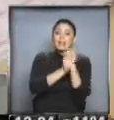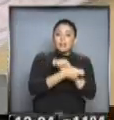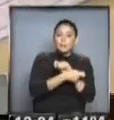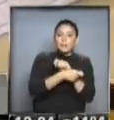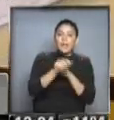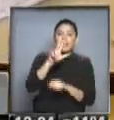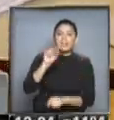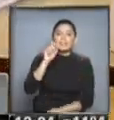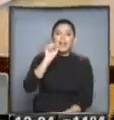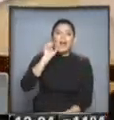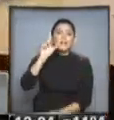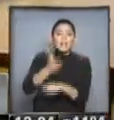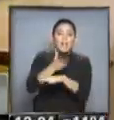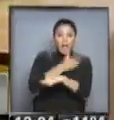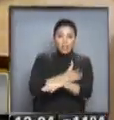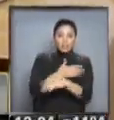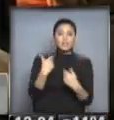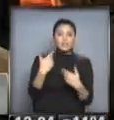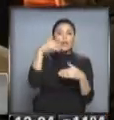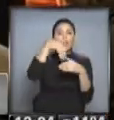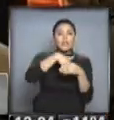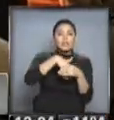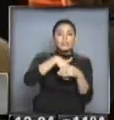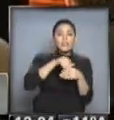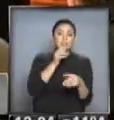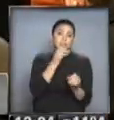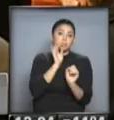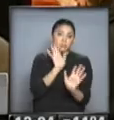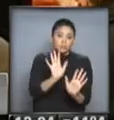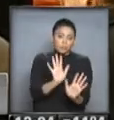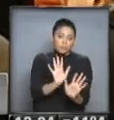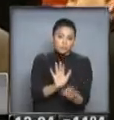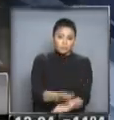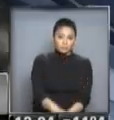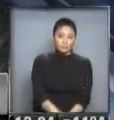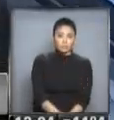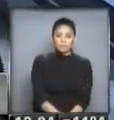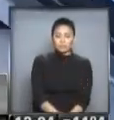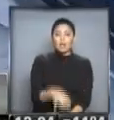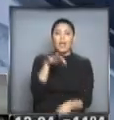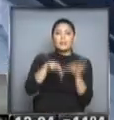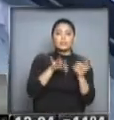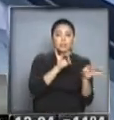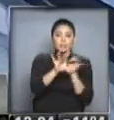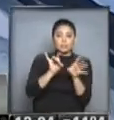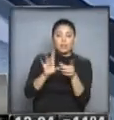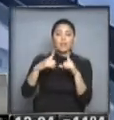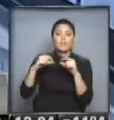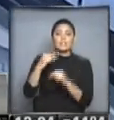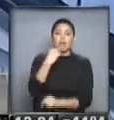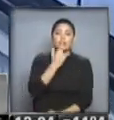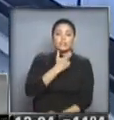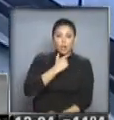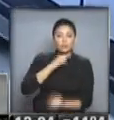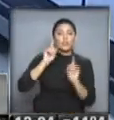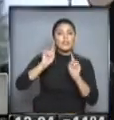antes del 30 de abril podrán emitir su voto en forma optativa. En las elecciones primarias del 11 de agosto y